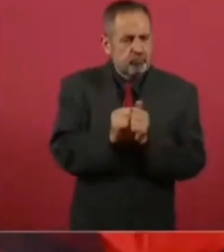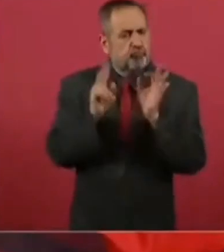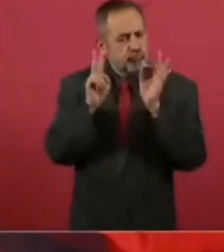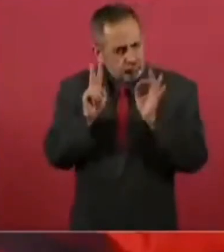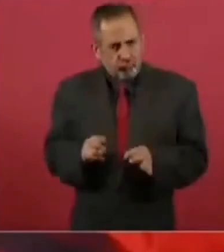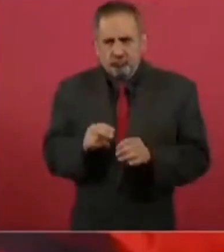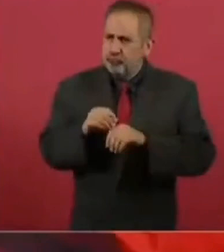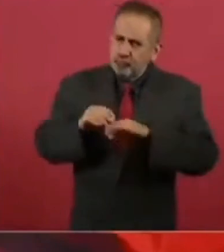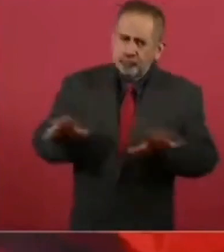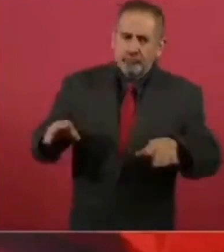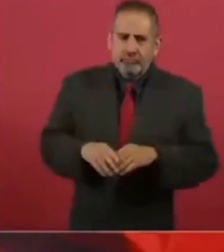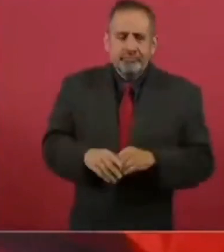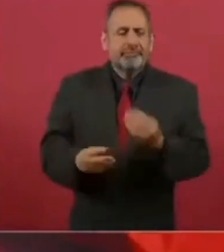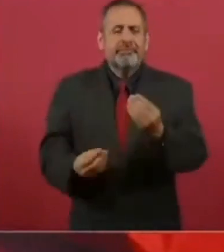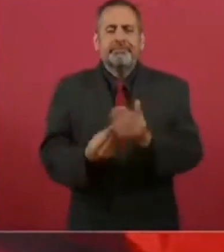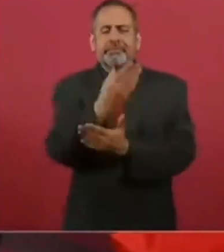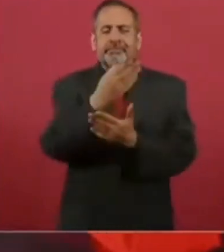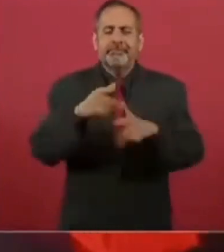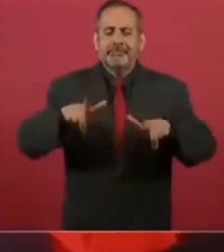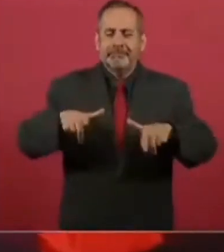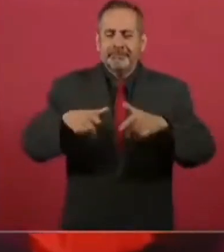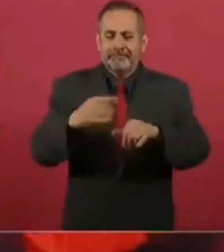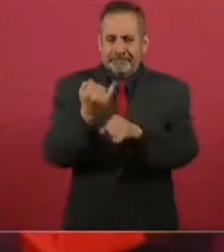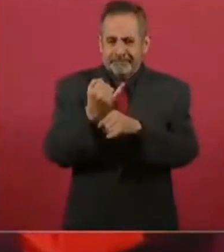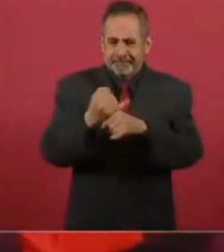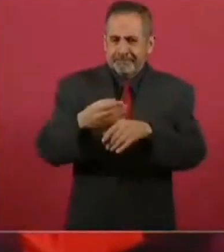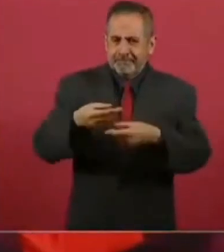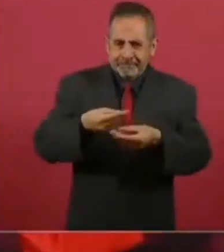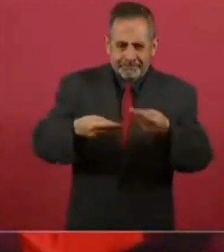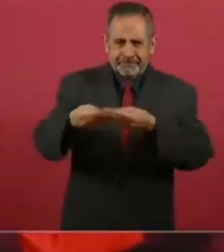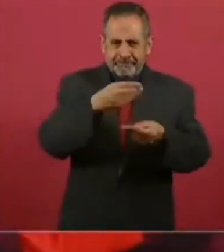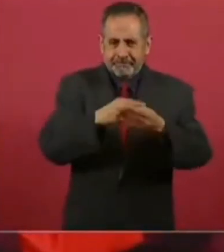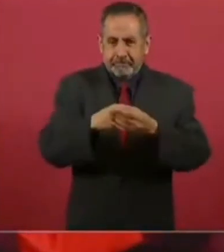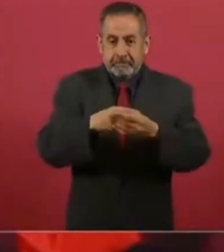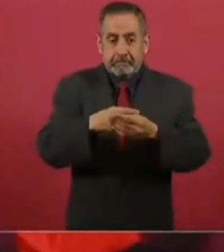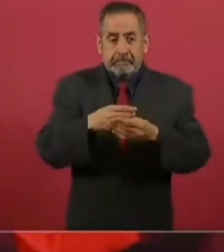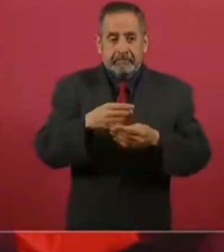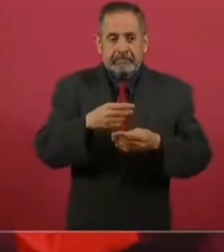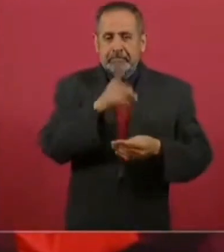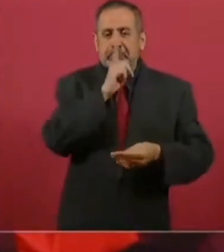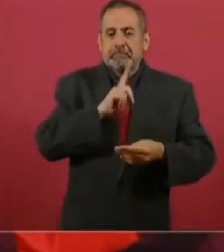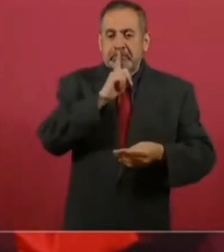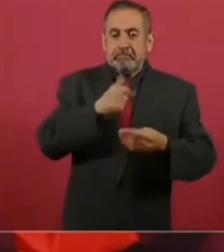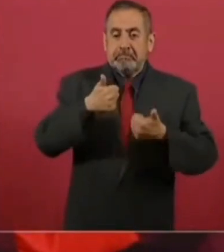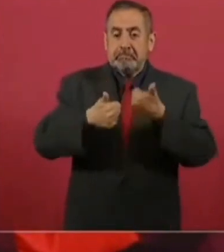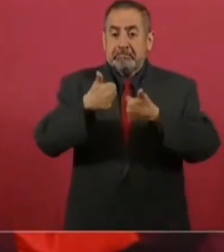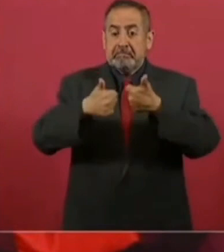Si se abre una nueva plataforma para que se llene de bots,